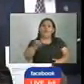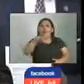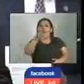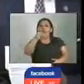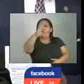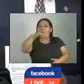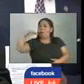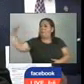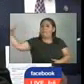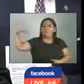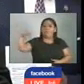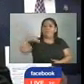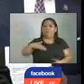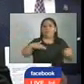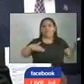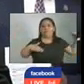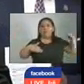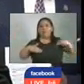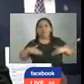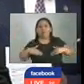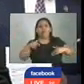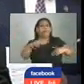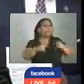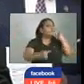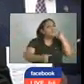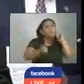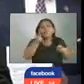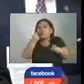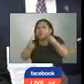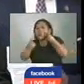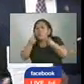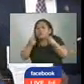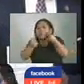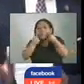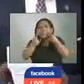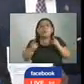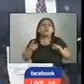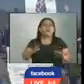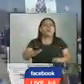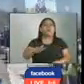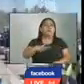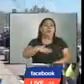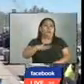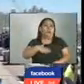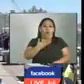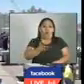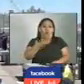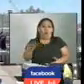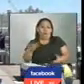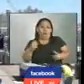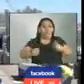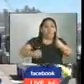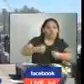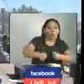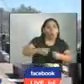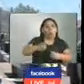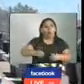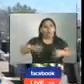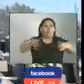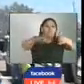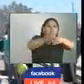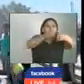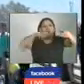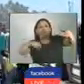vengan a nuestro país a hacer turismo interno, que puedan traer equipo deportivo, tanto acuático como de montaña,